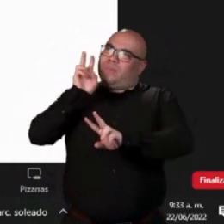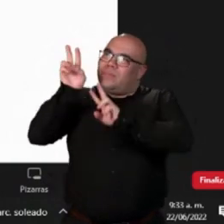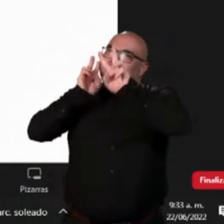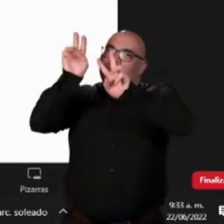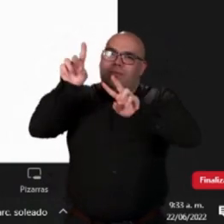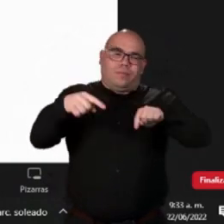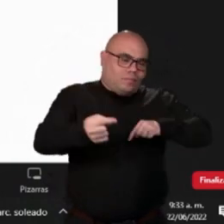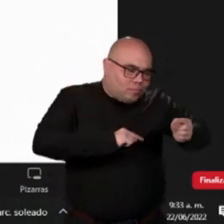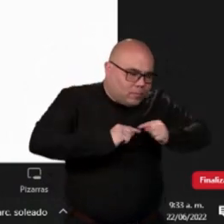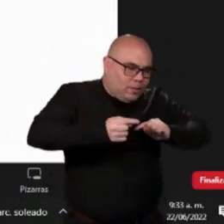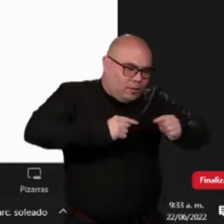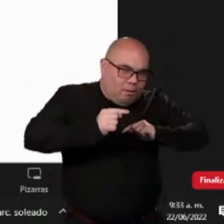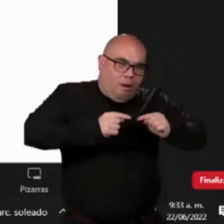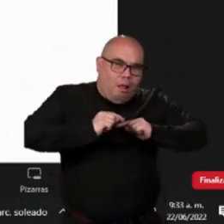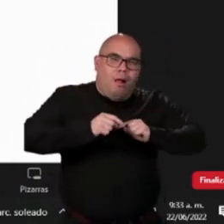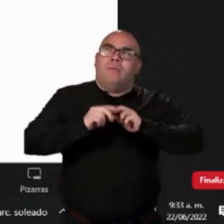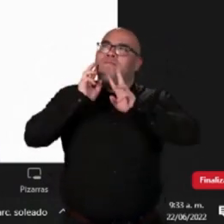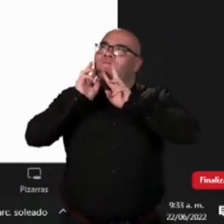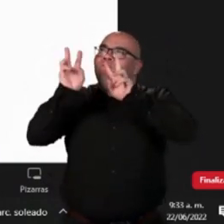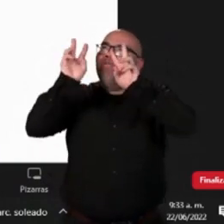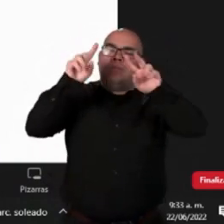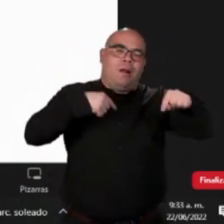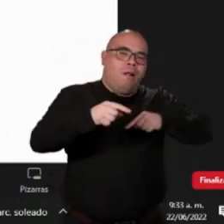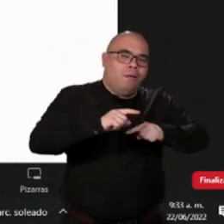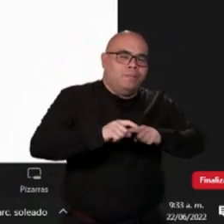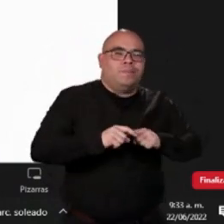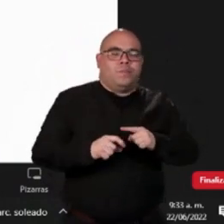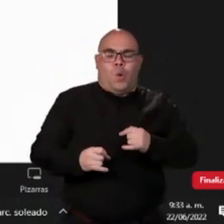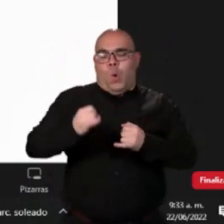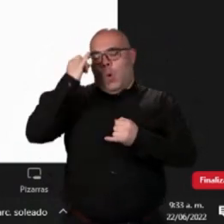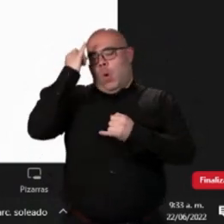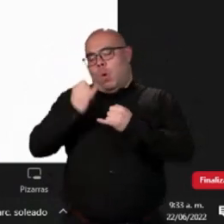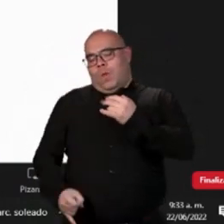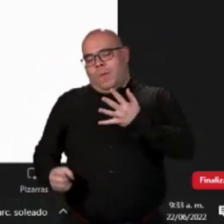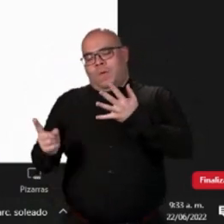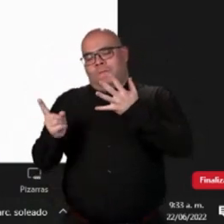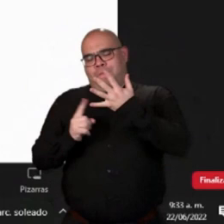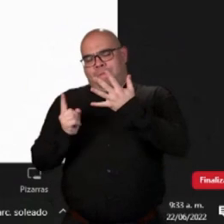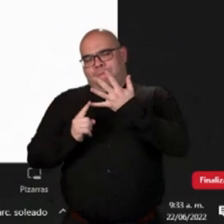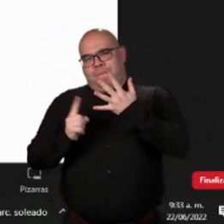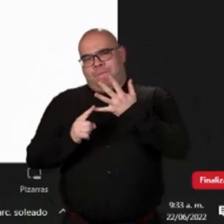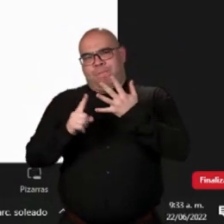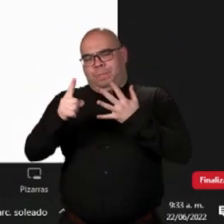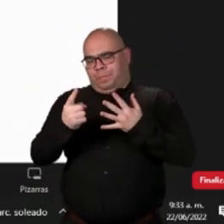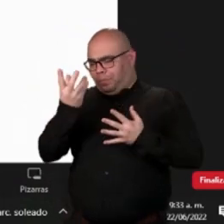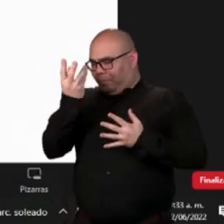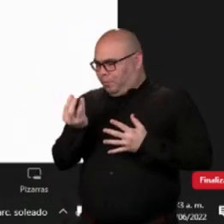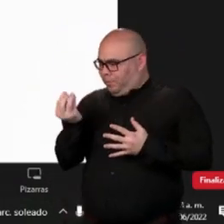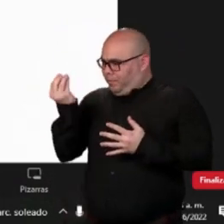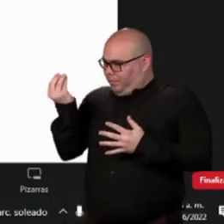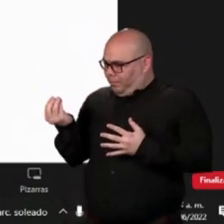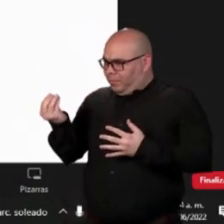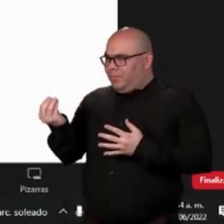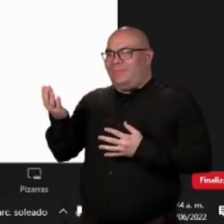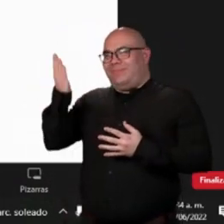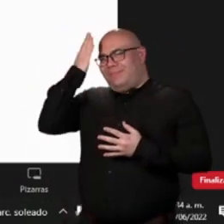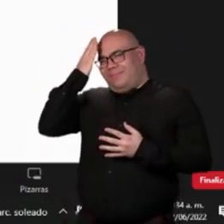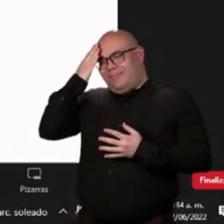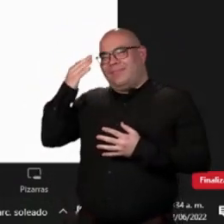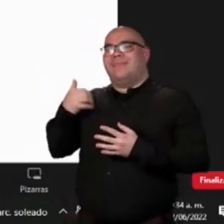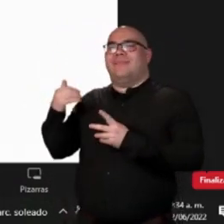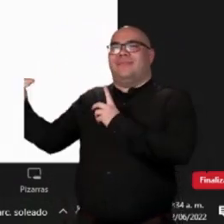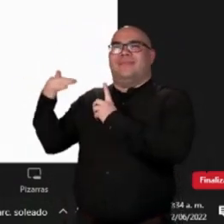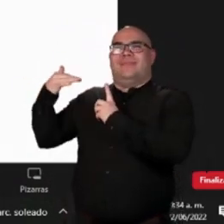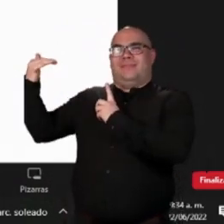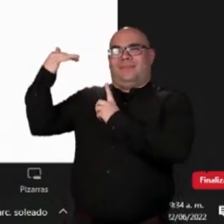discusiones, en nuestras reuniones. Y por último, hay un grupo de fuerzas de cambio externas que de